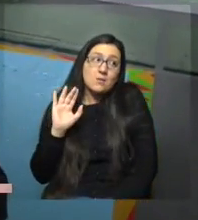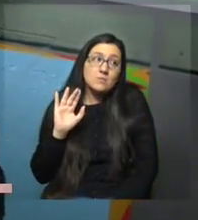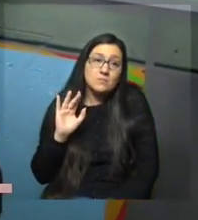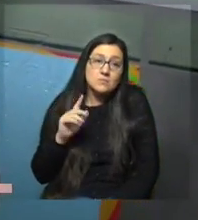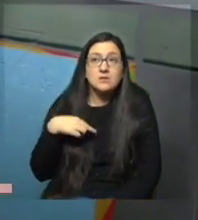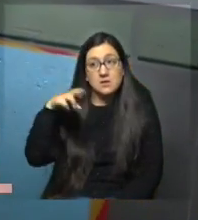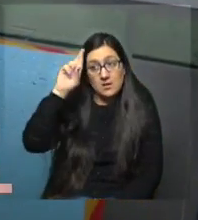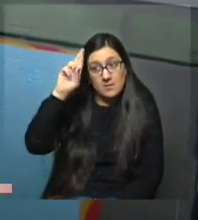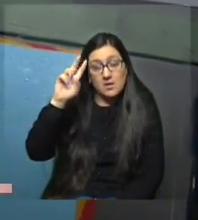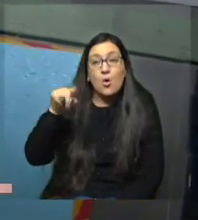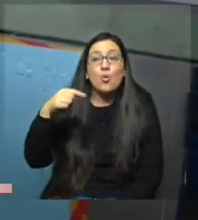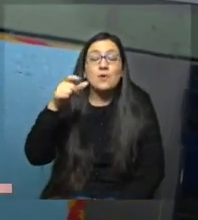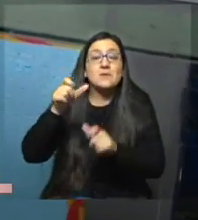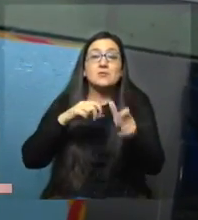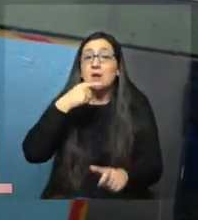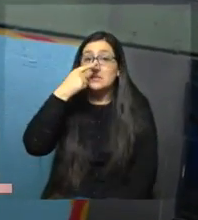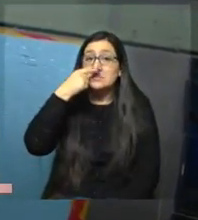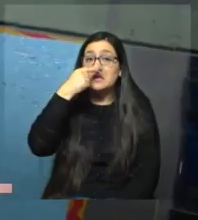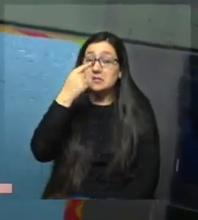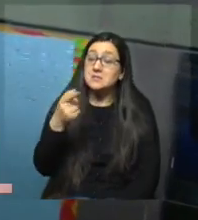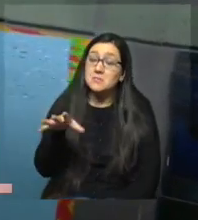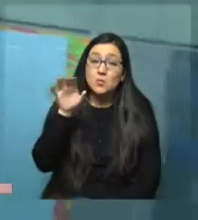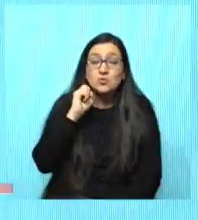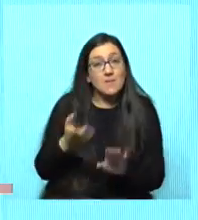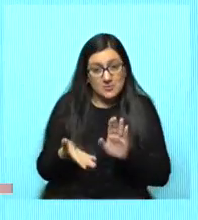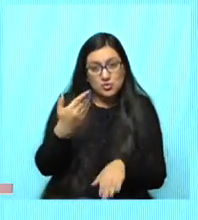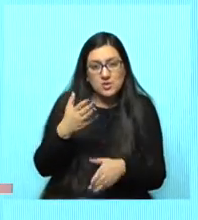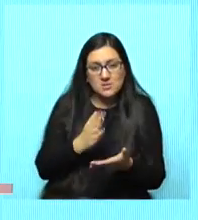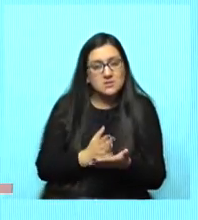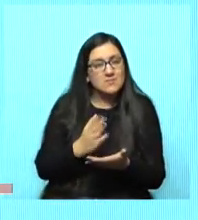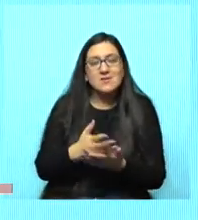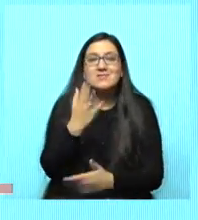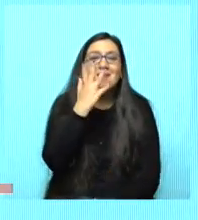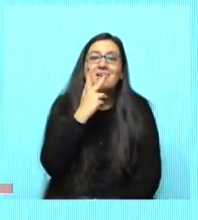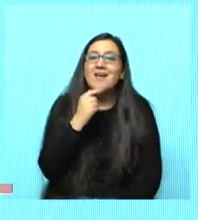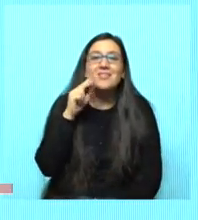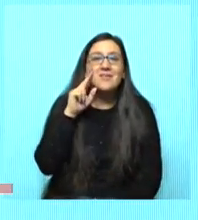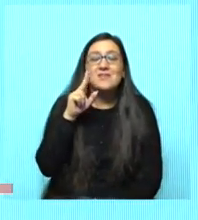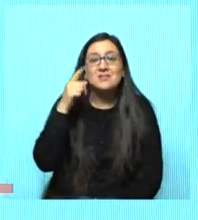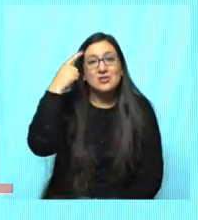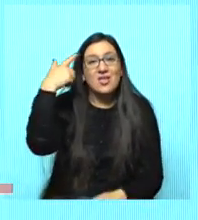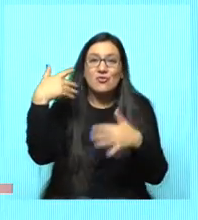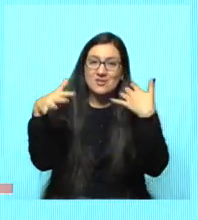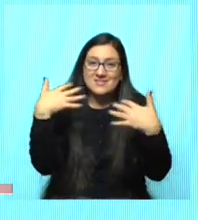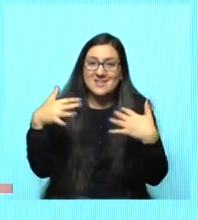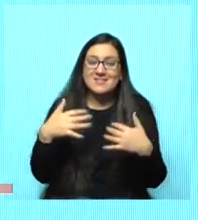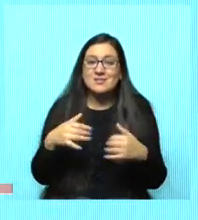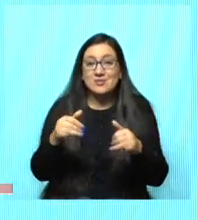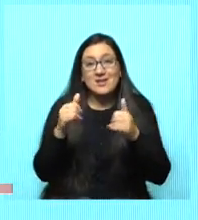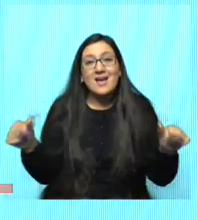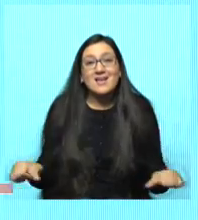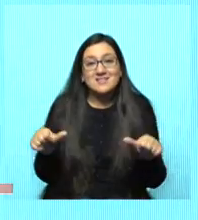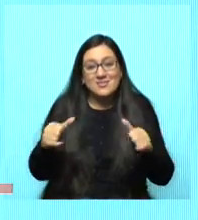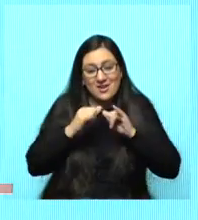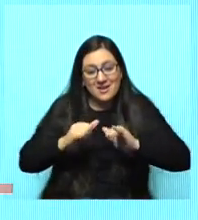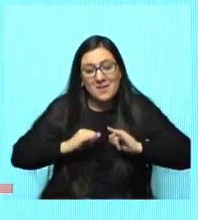se recontra interesa y que en general es la mayoría de los casos que les encanta ver que seamos, como decía recién, que seamos nosotros los que seamos la